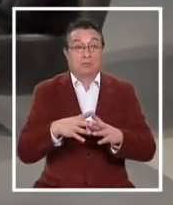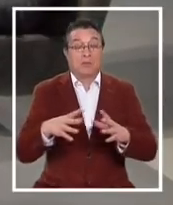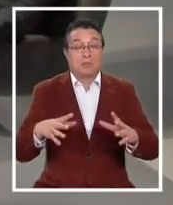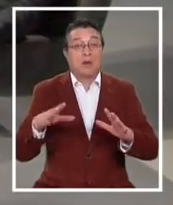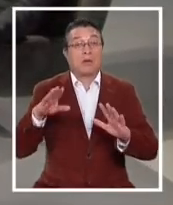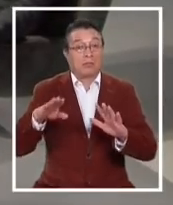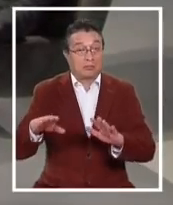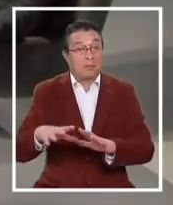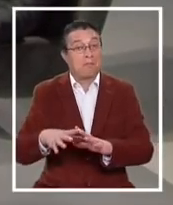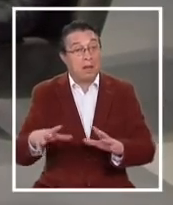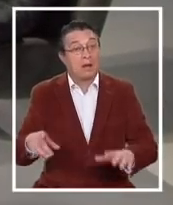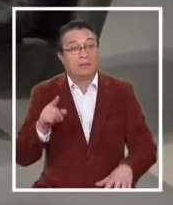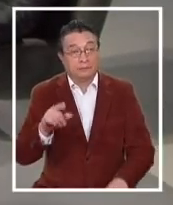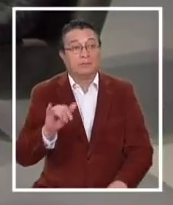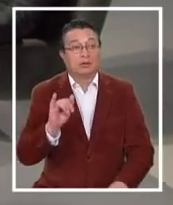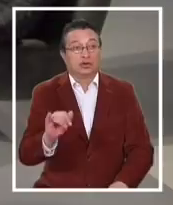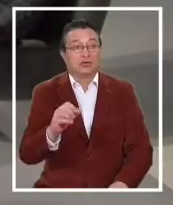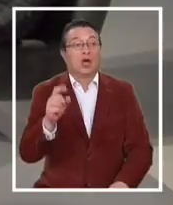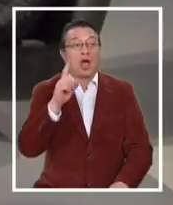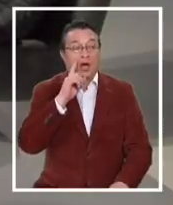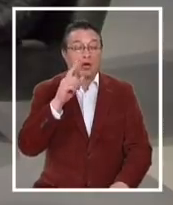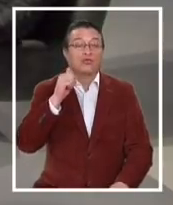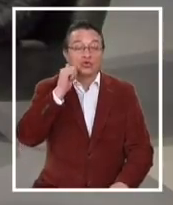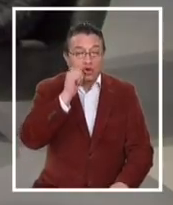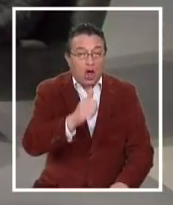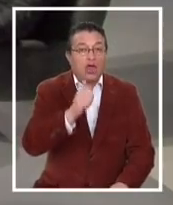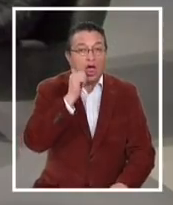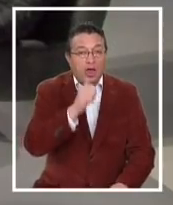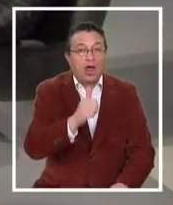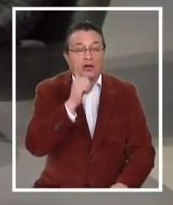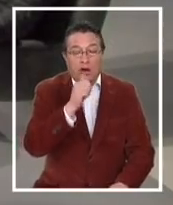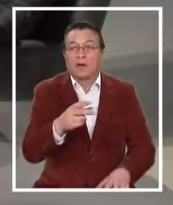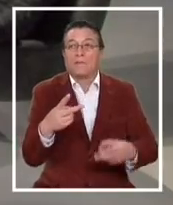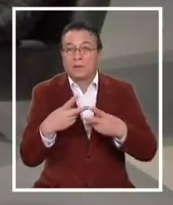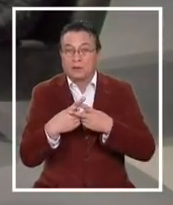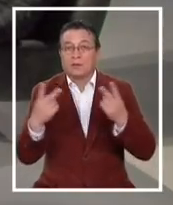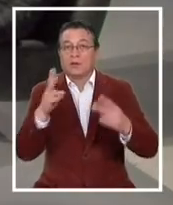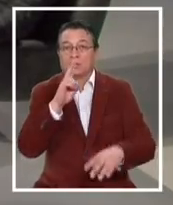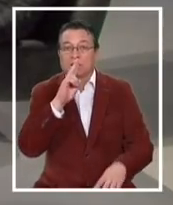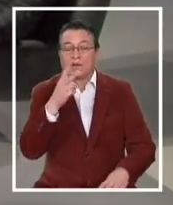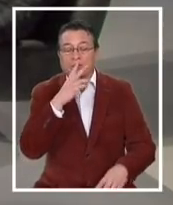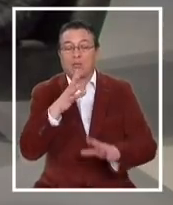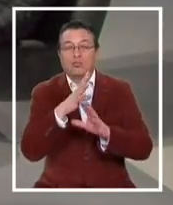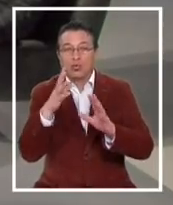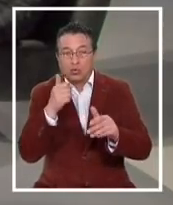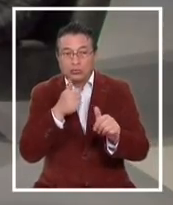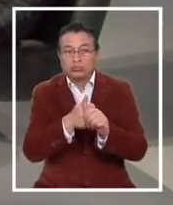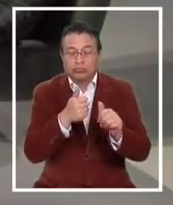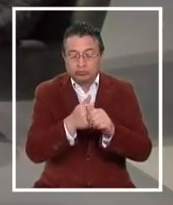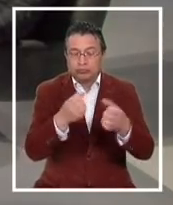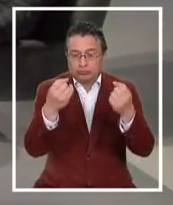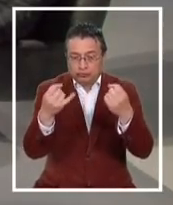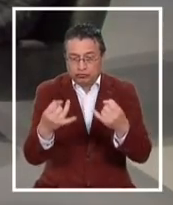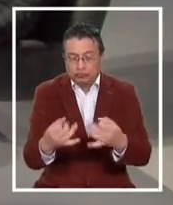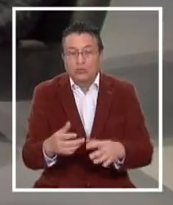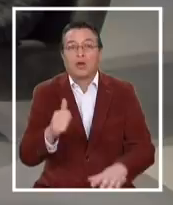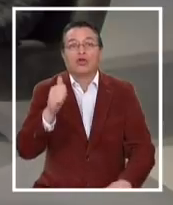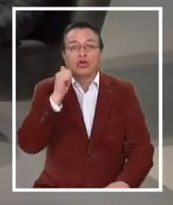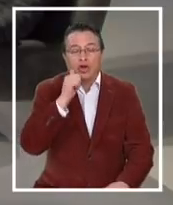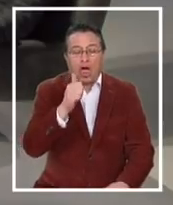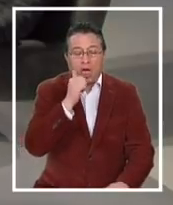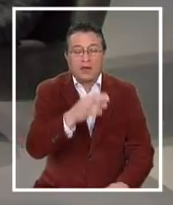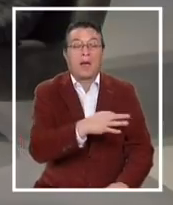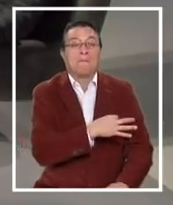claro, bueno, porque las señales, o sea, finalmente tenemos todos los días, los medios de comunicación están muy encima de esta cifra, todos los días